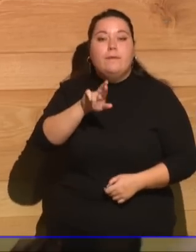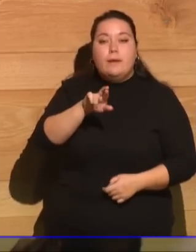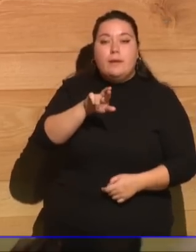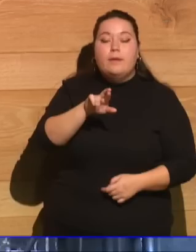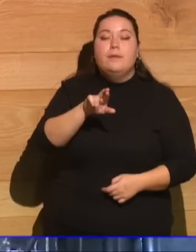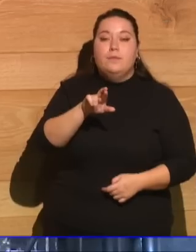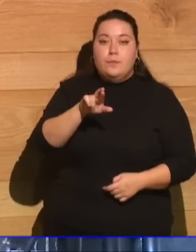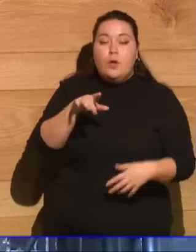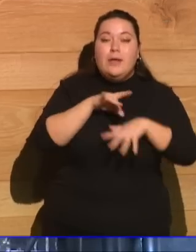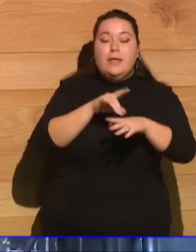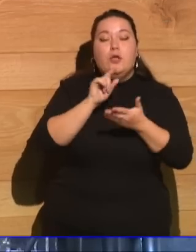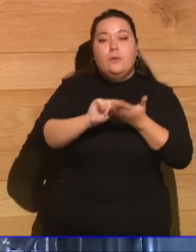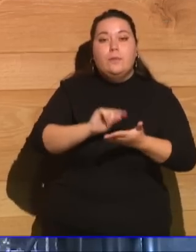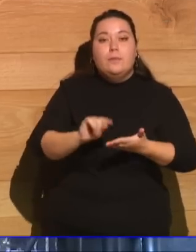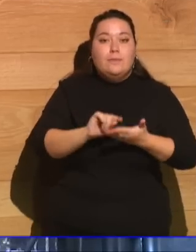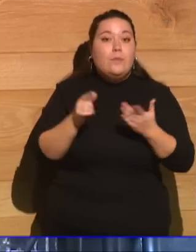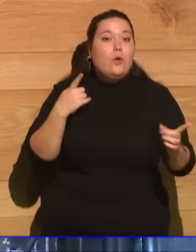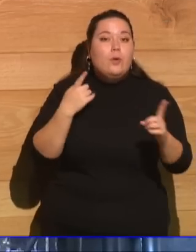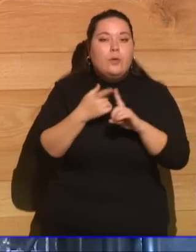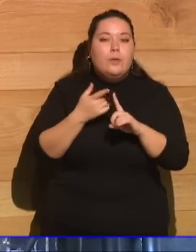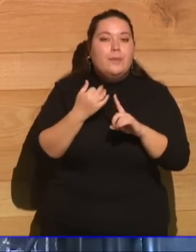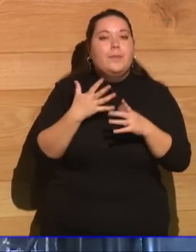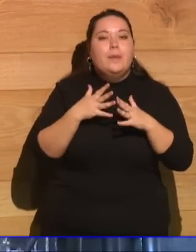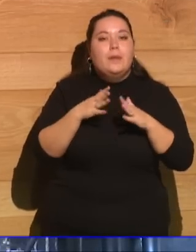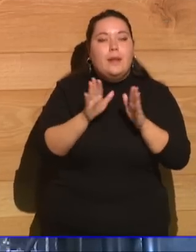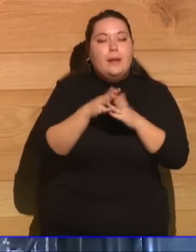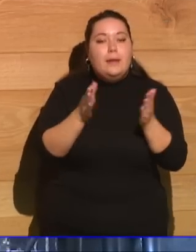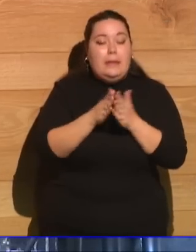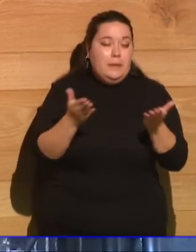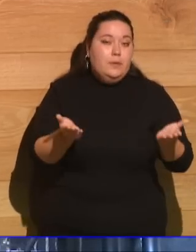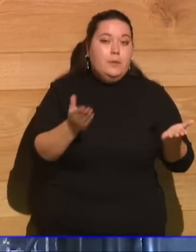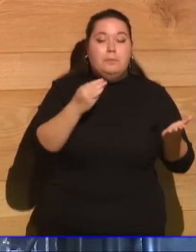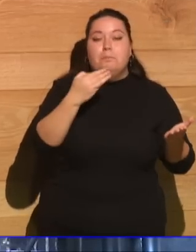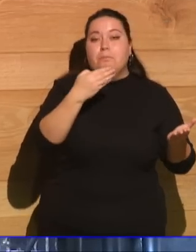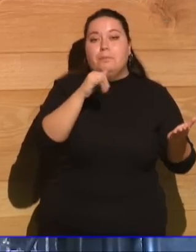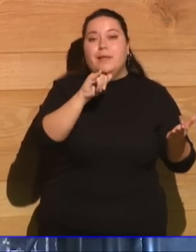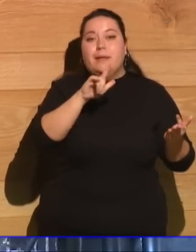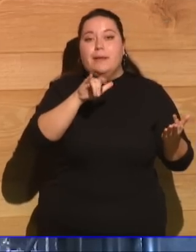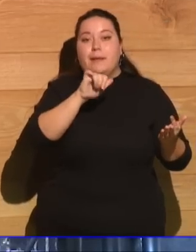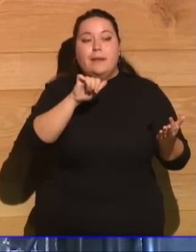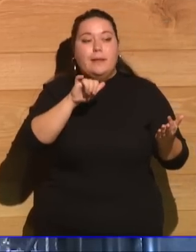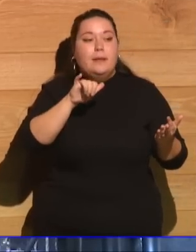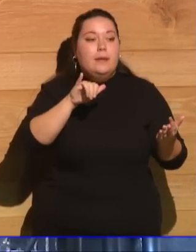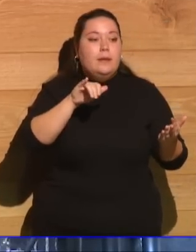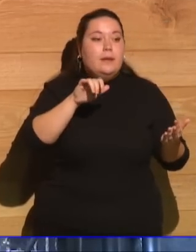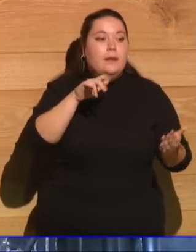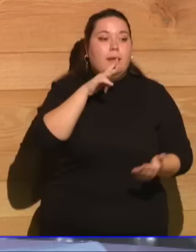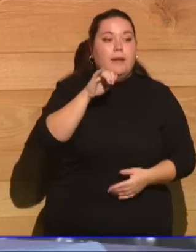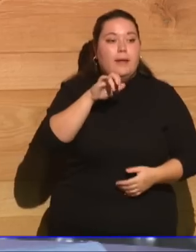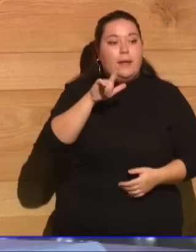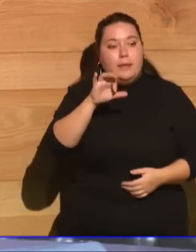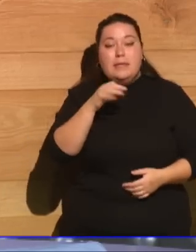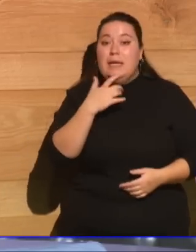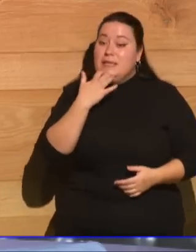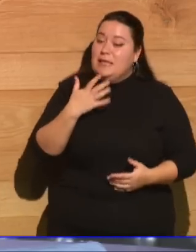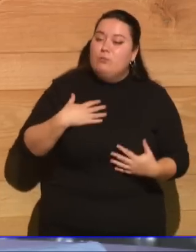escribe un guión basándose en el libro de Billy Hayes. Si quieres mucha energía, ve a vender droga a